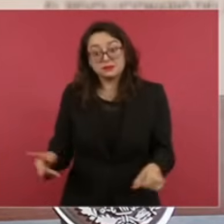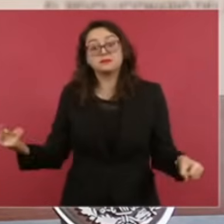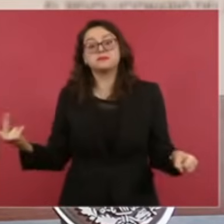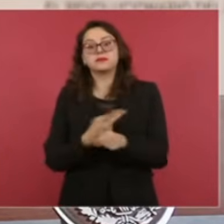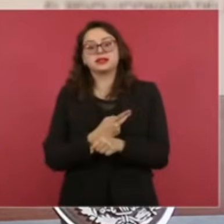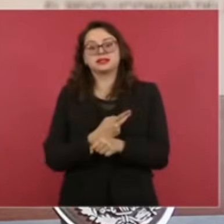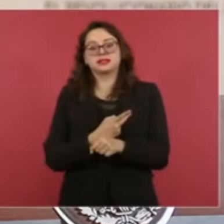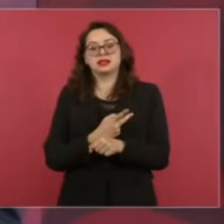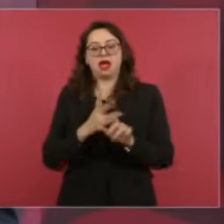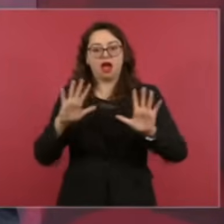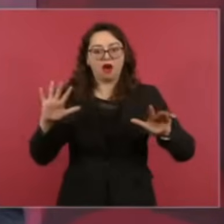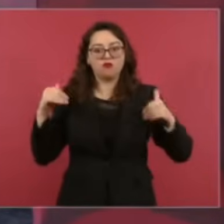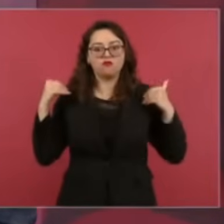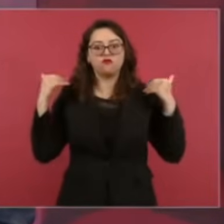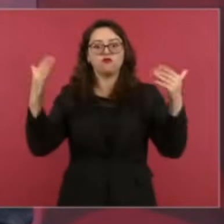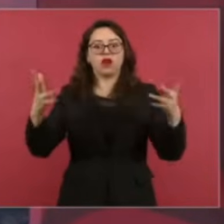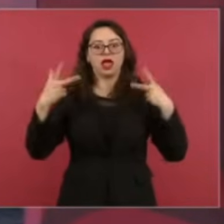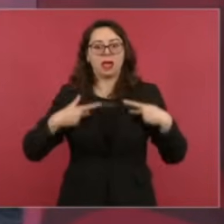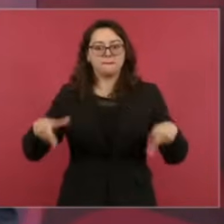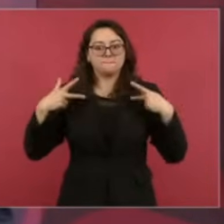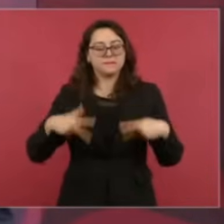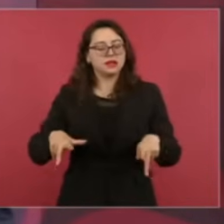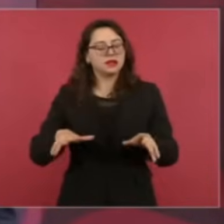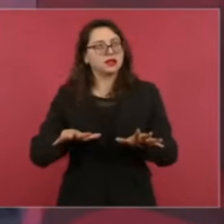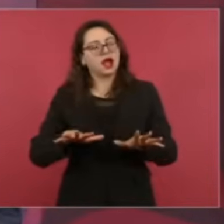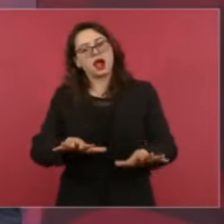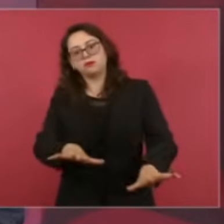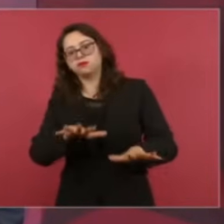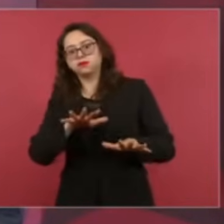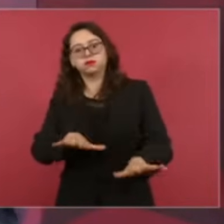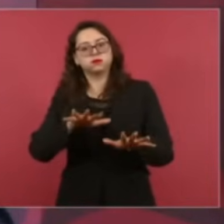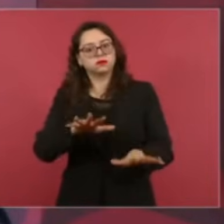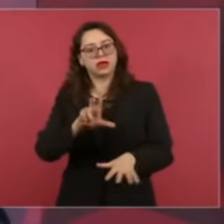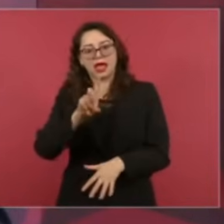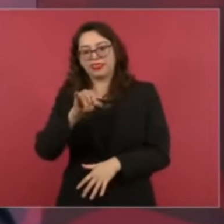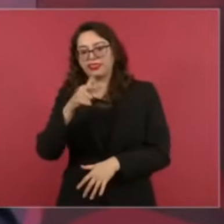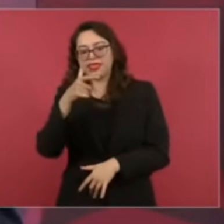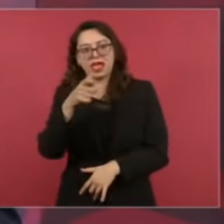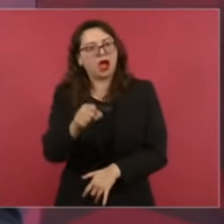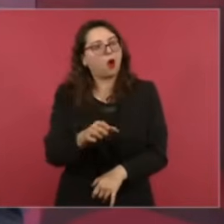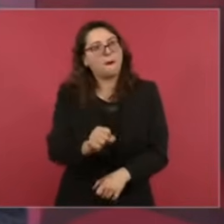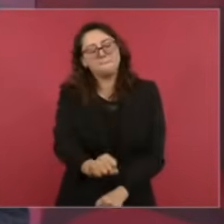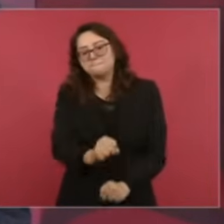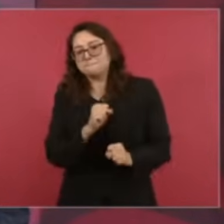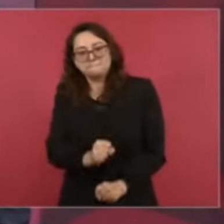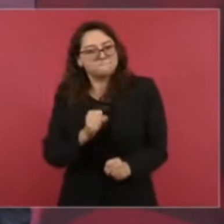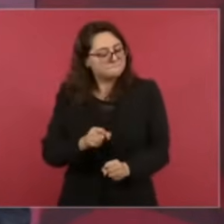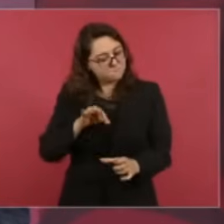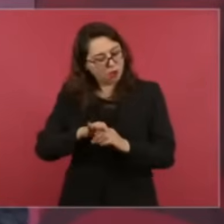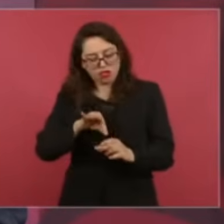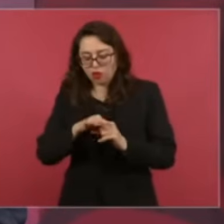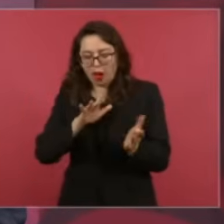con el apoyo de los medios, Diego se va a las nubes. al